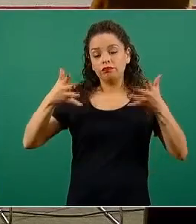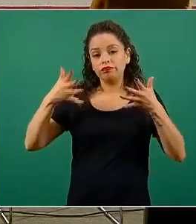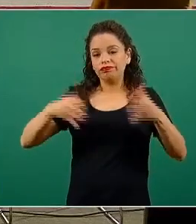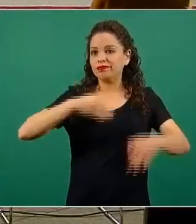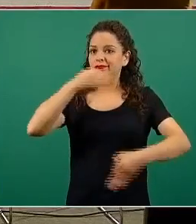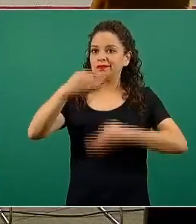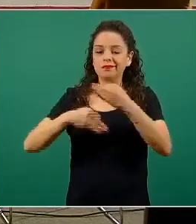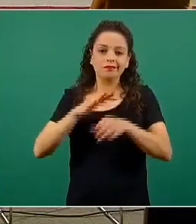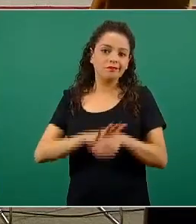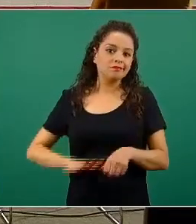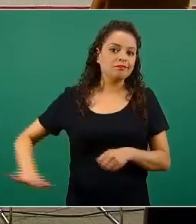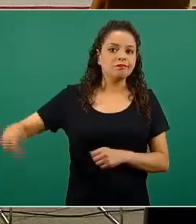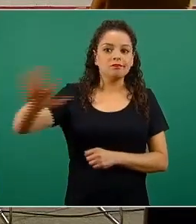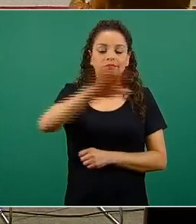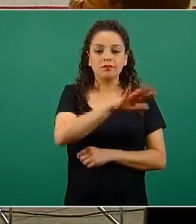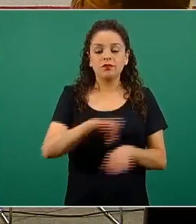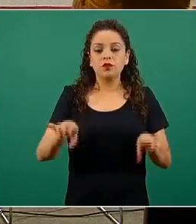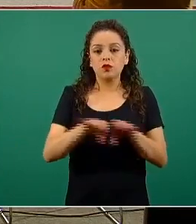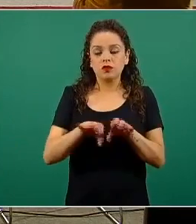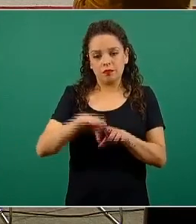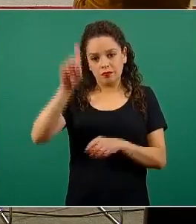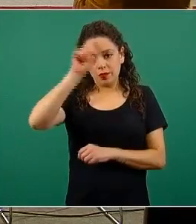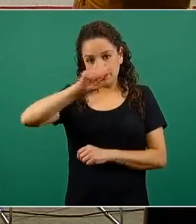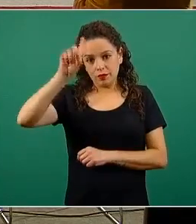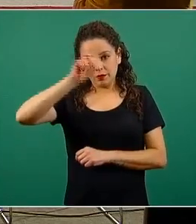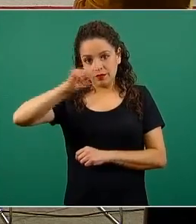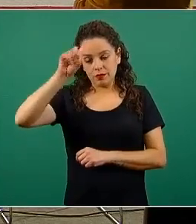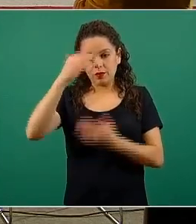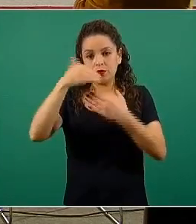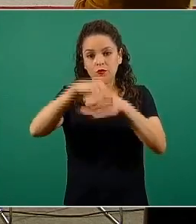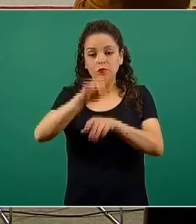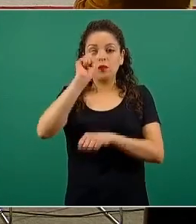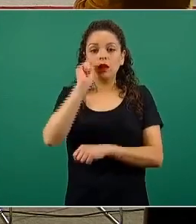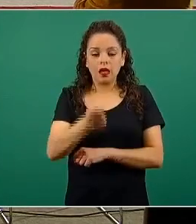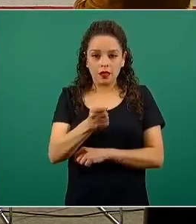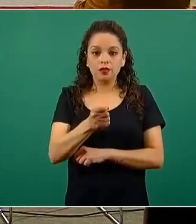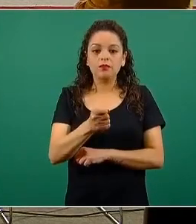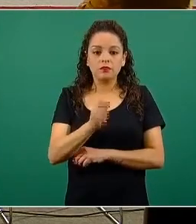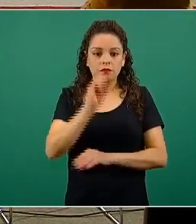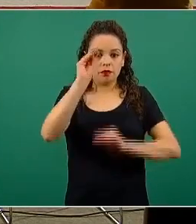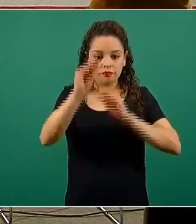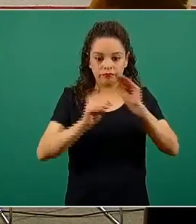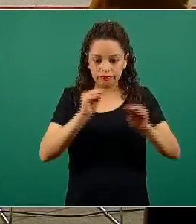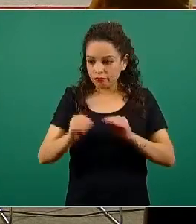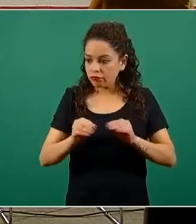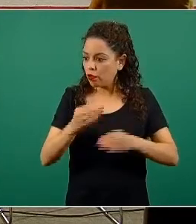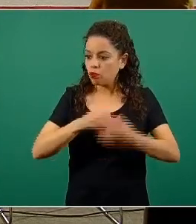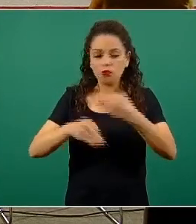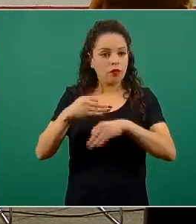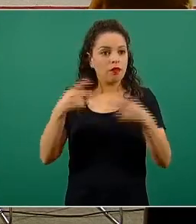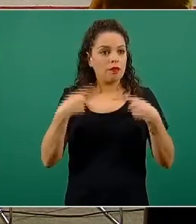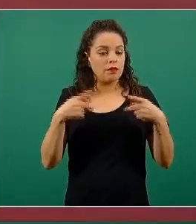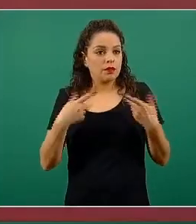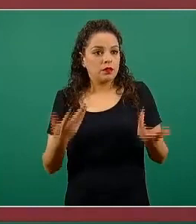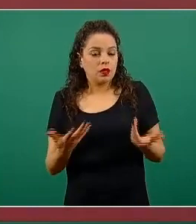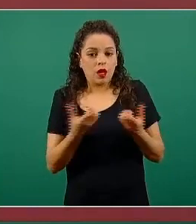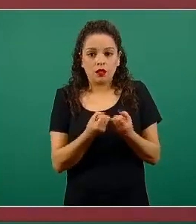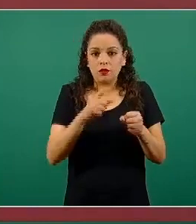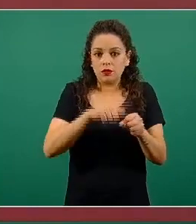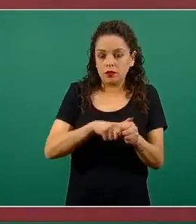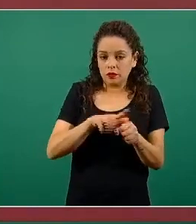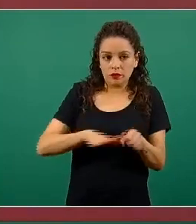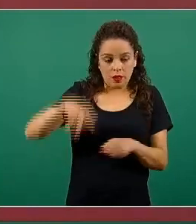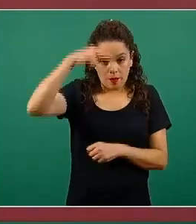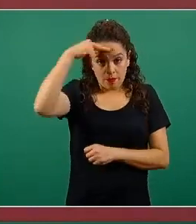todas, en la medida en que hacen recomendaciones sobre elementos estructurales de la sociedad mexicana, como la necesidad